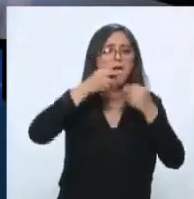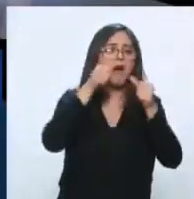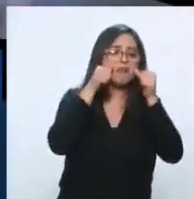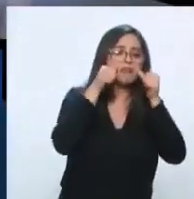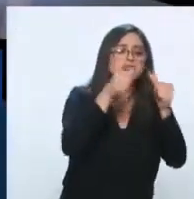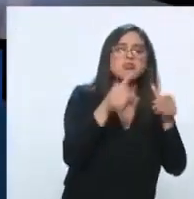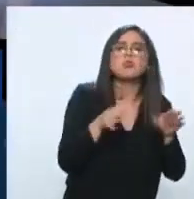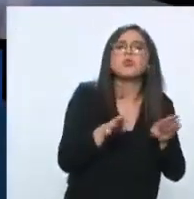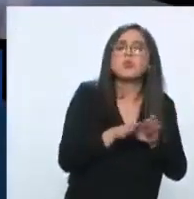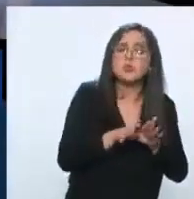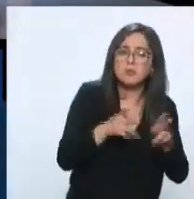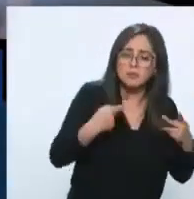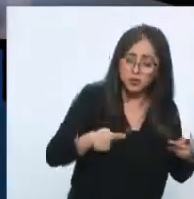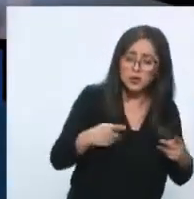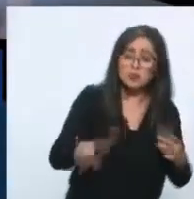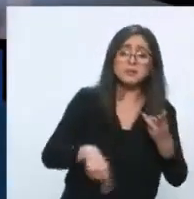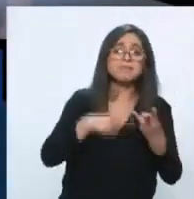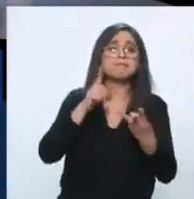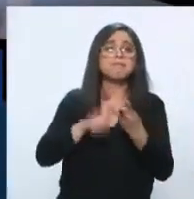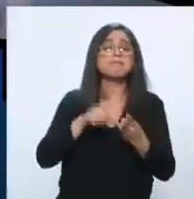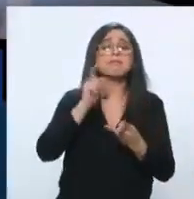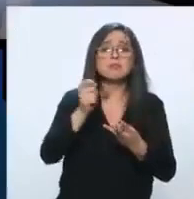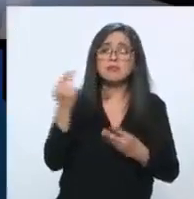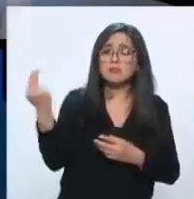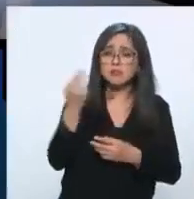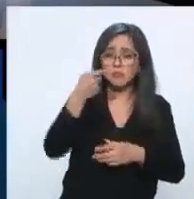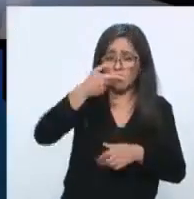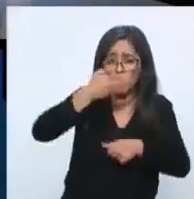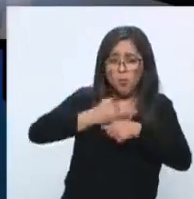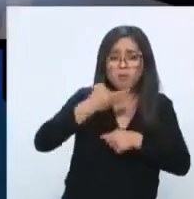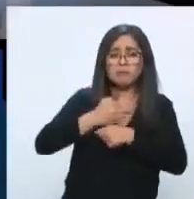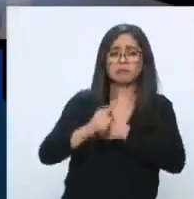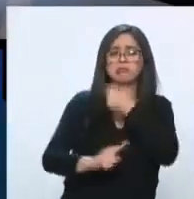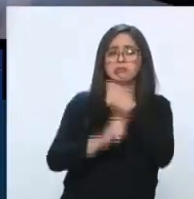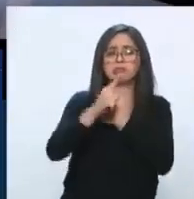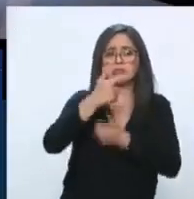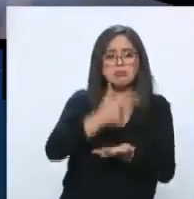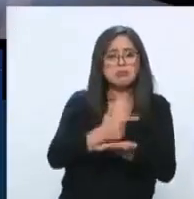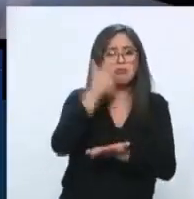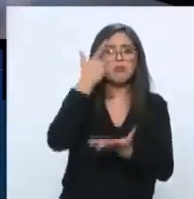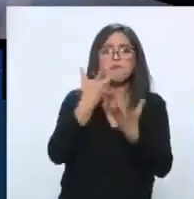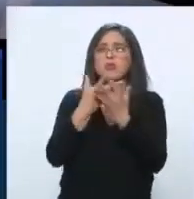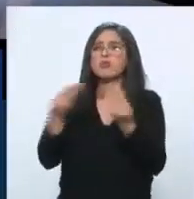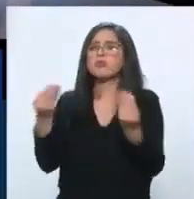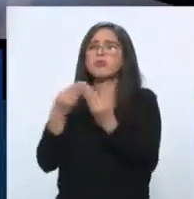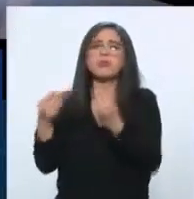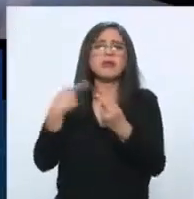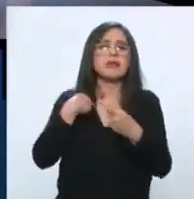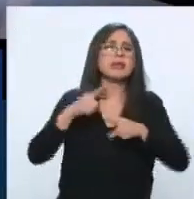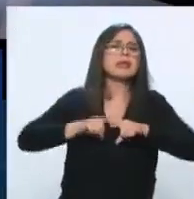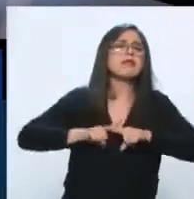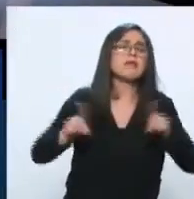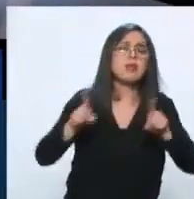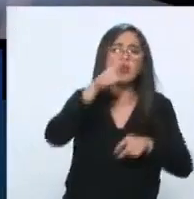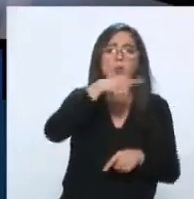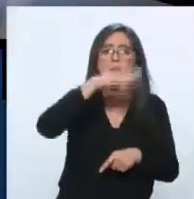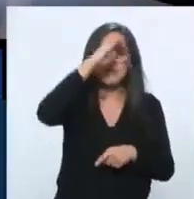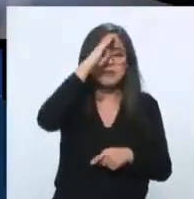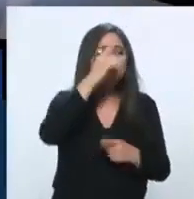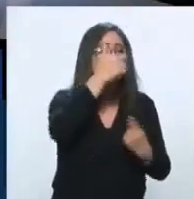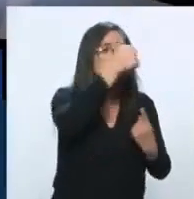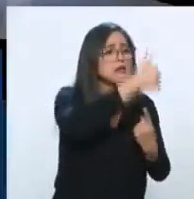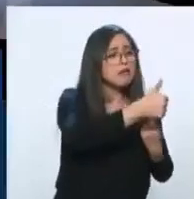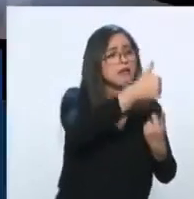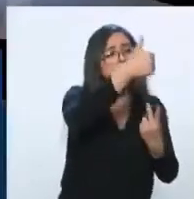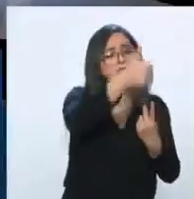pensar la crisis en materia de desaparición que tenemos de manera distinta. No podemos pensar que se va a resolver caso por caso, tenemos